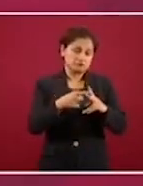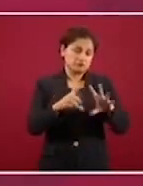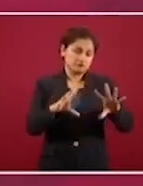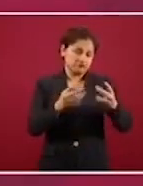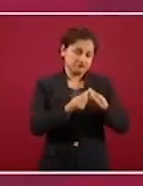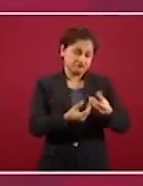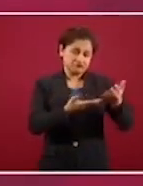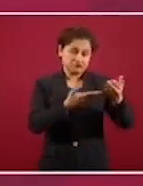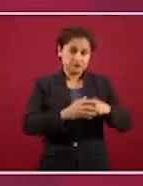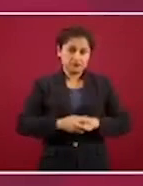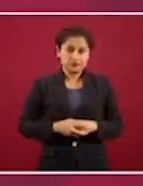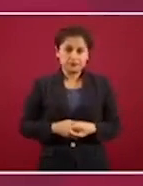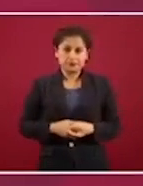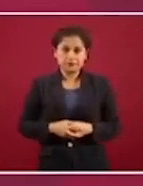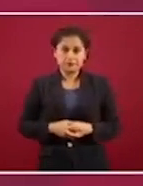Y